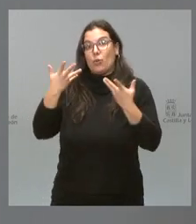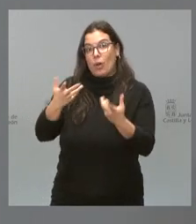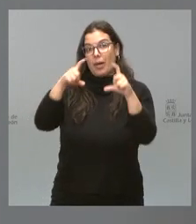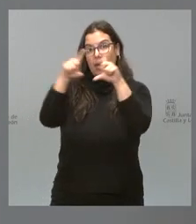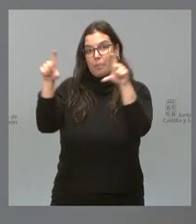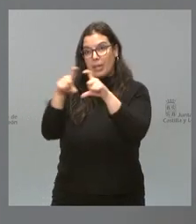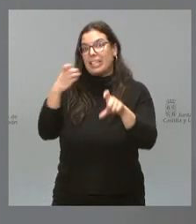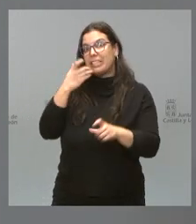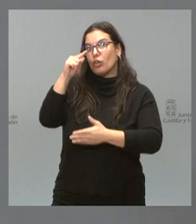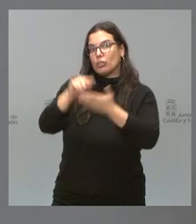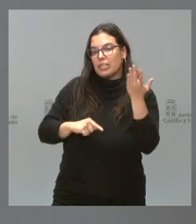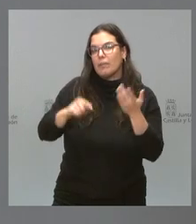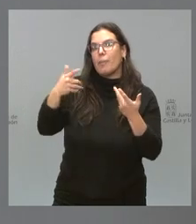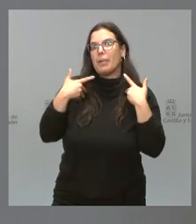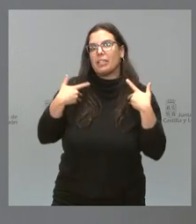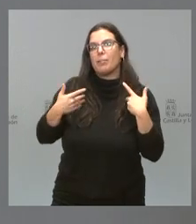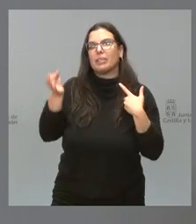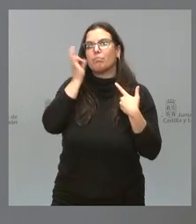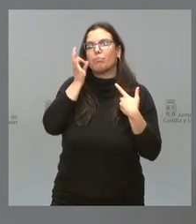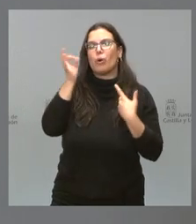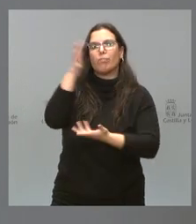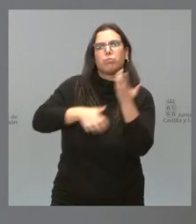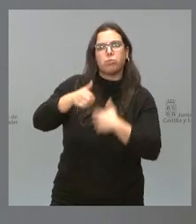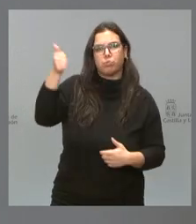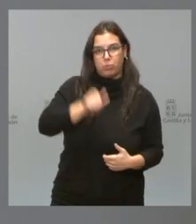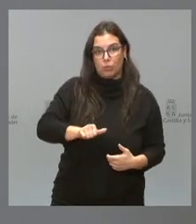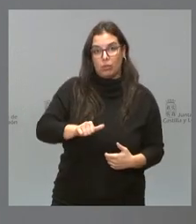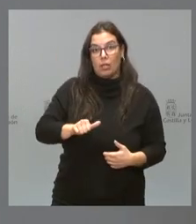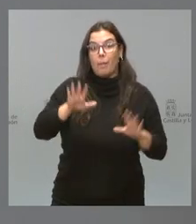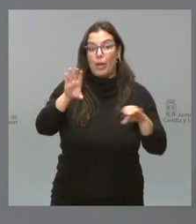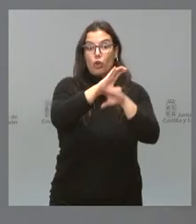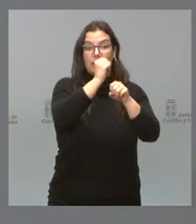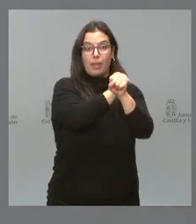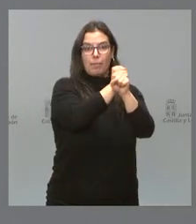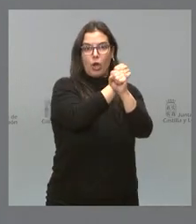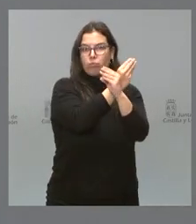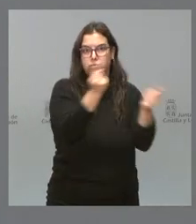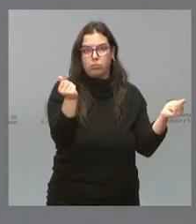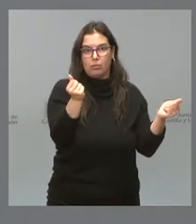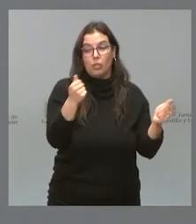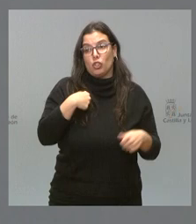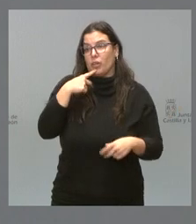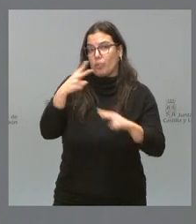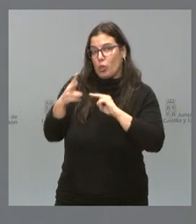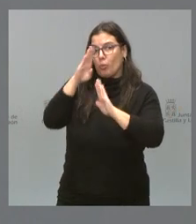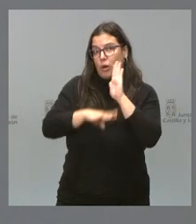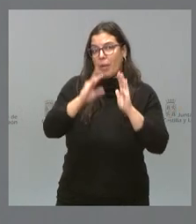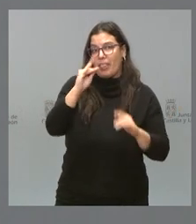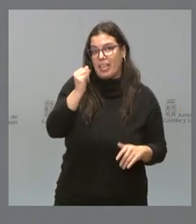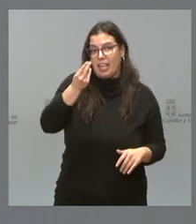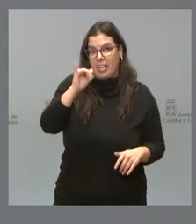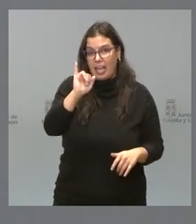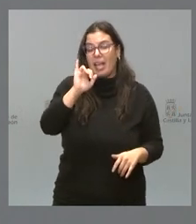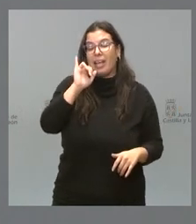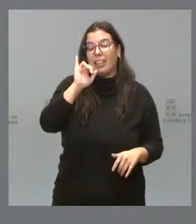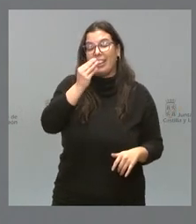a Víctimas de violencia de género desde la consejería de empleo pero ya le digo que hay un programa que se llama el programa dique que es un programa